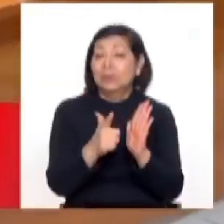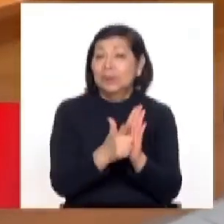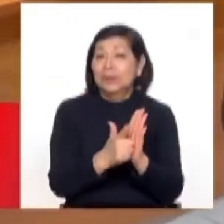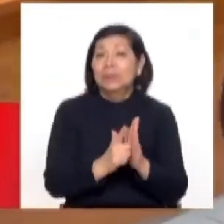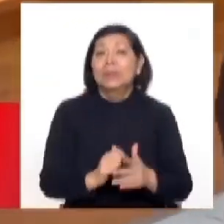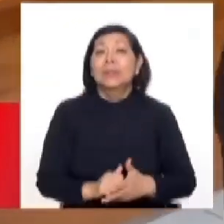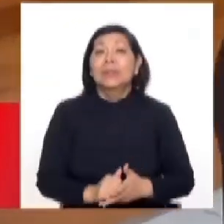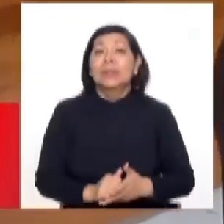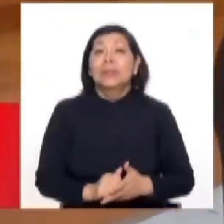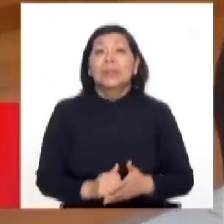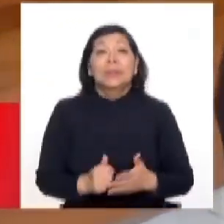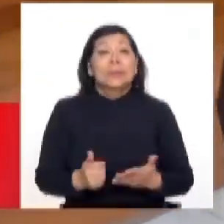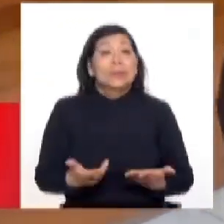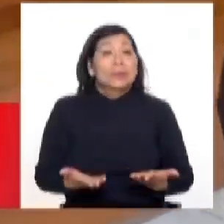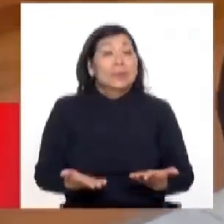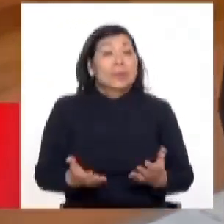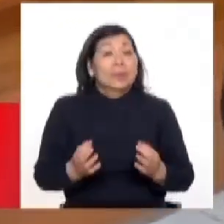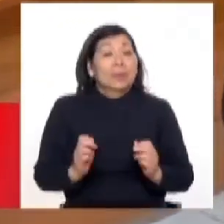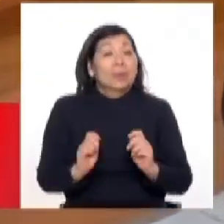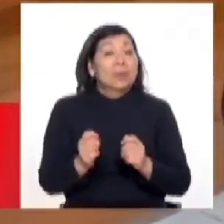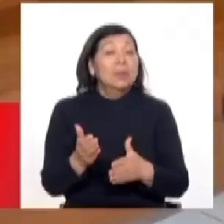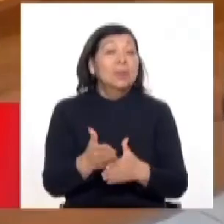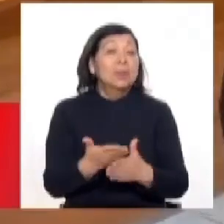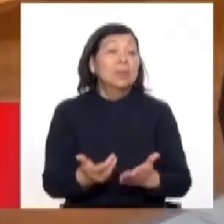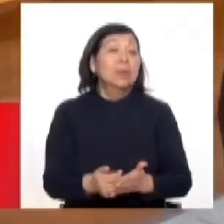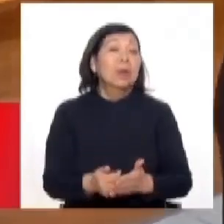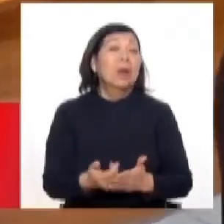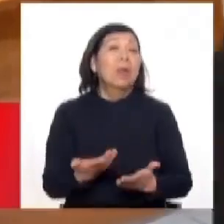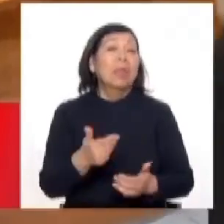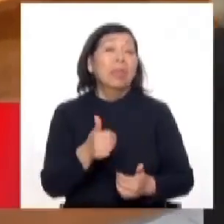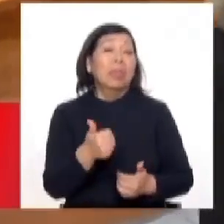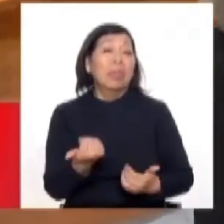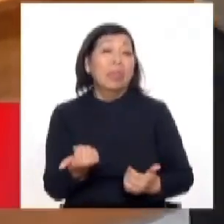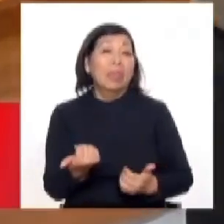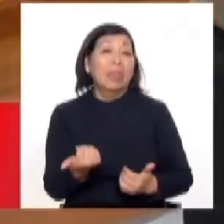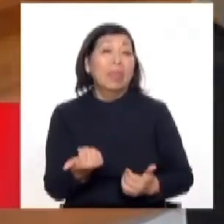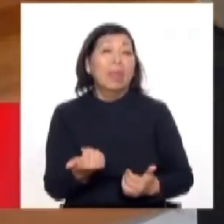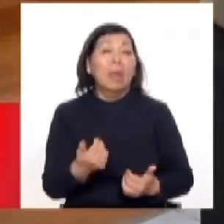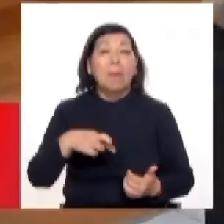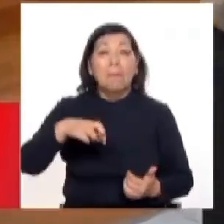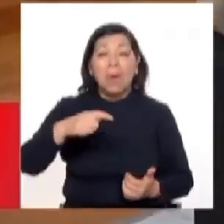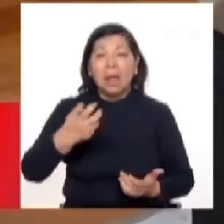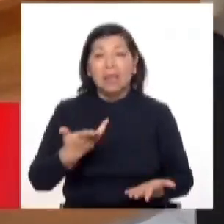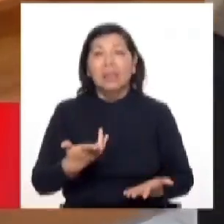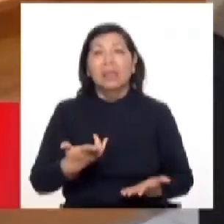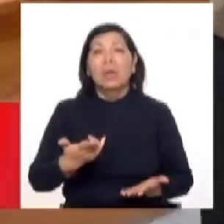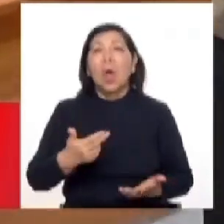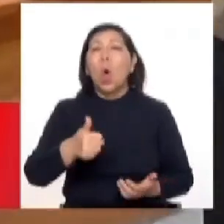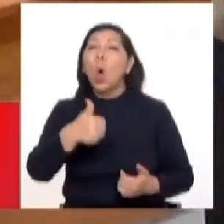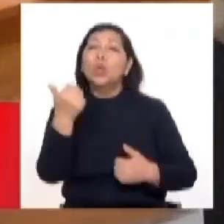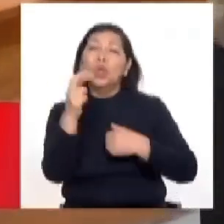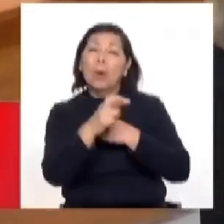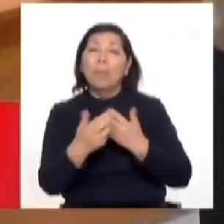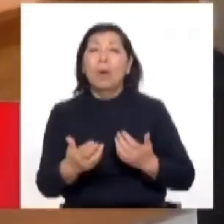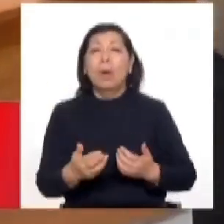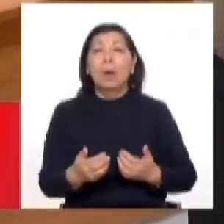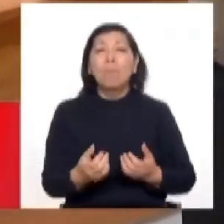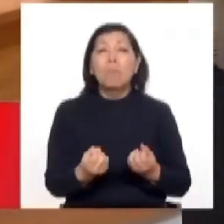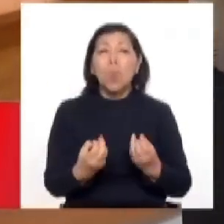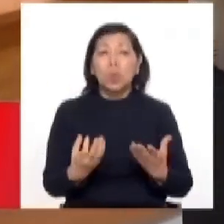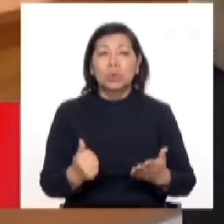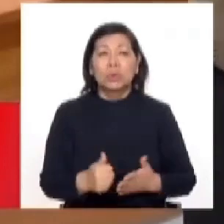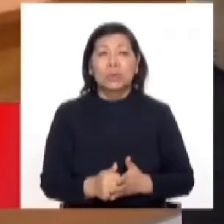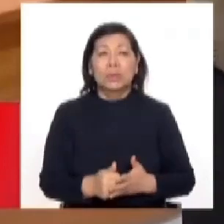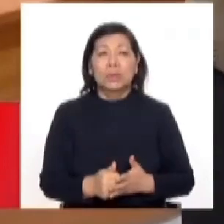legalmente, y siendo entre ellos pues de nacionalidad pakistaní, bangladesí, muchos de ellos